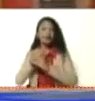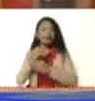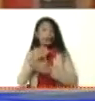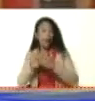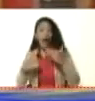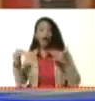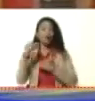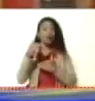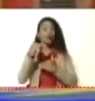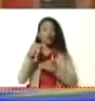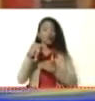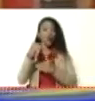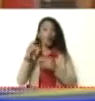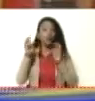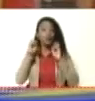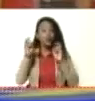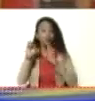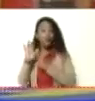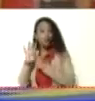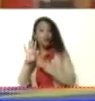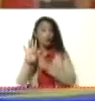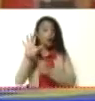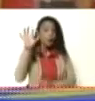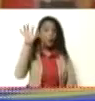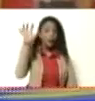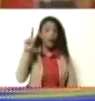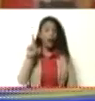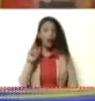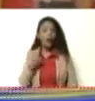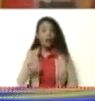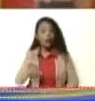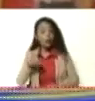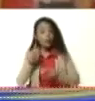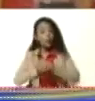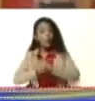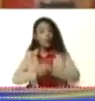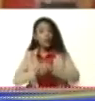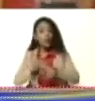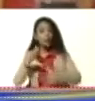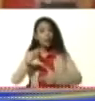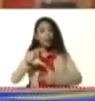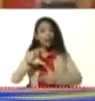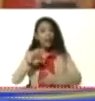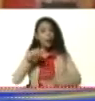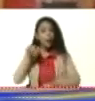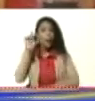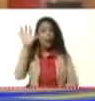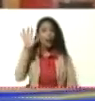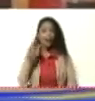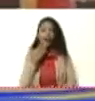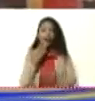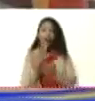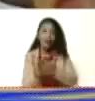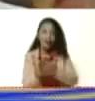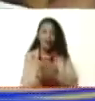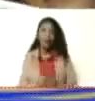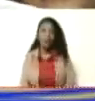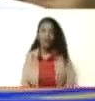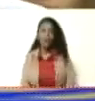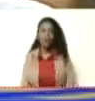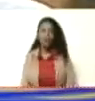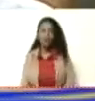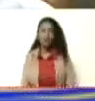la figura de los héroes de la patria en este momento bicentenario del país. Muchas gracias.